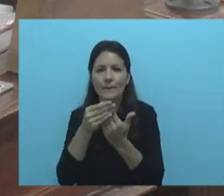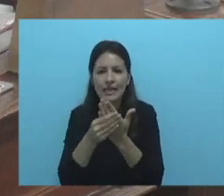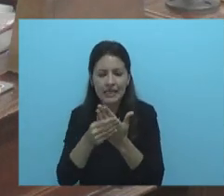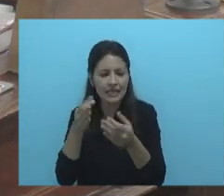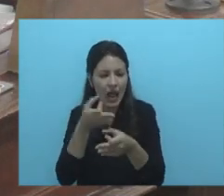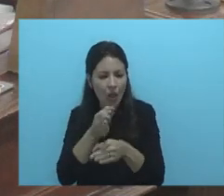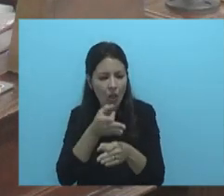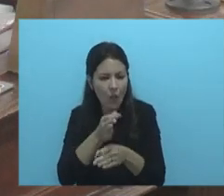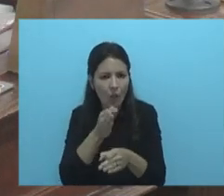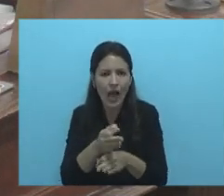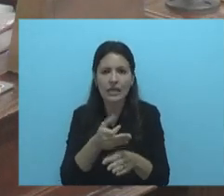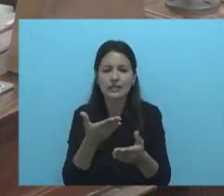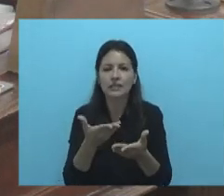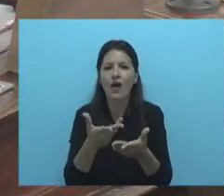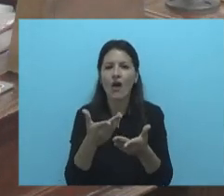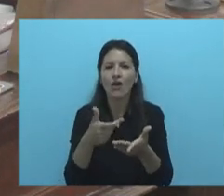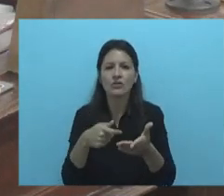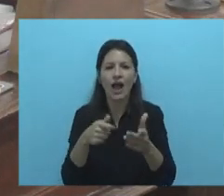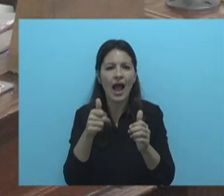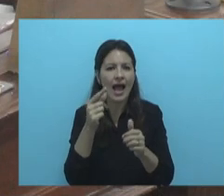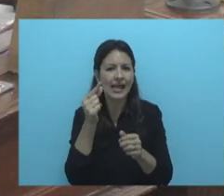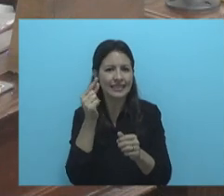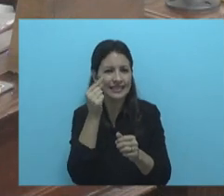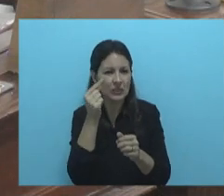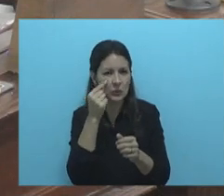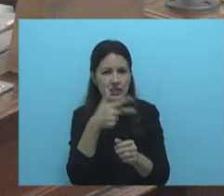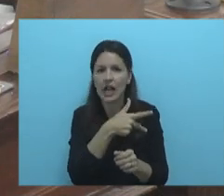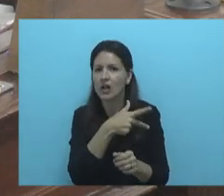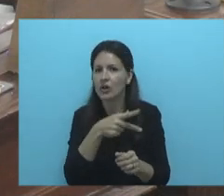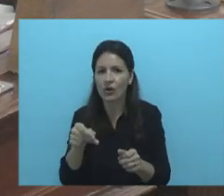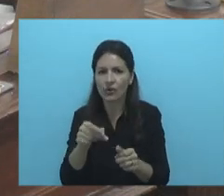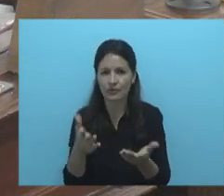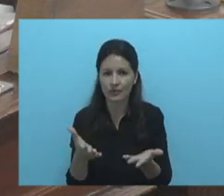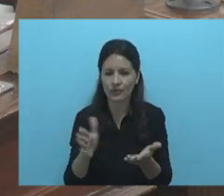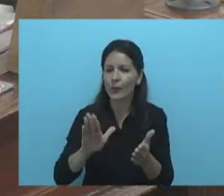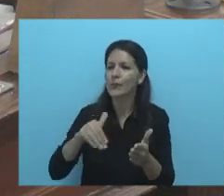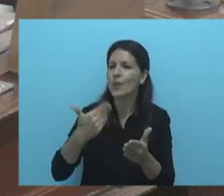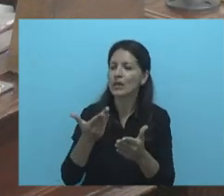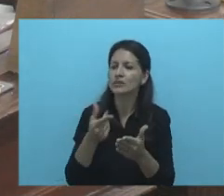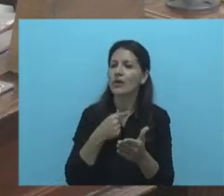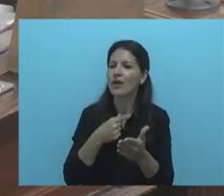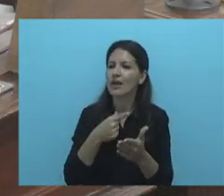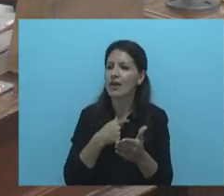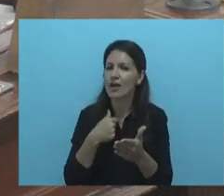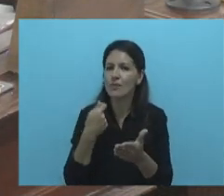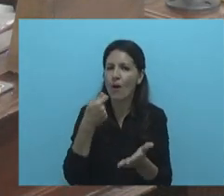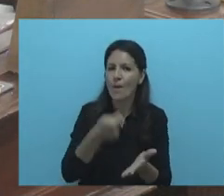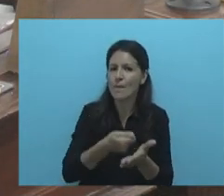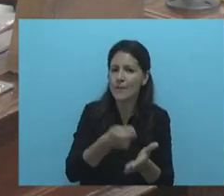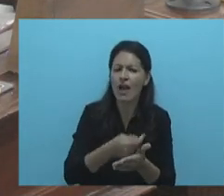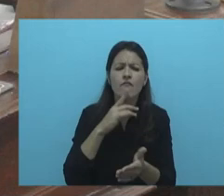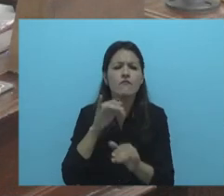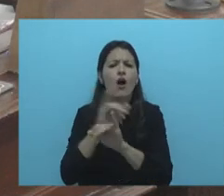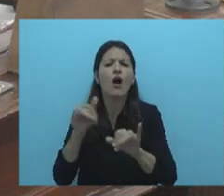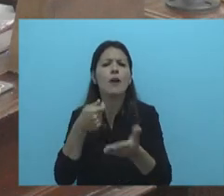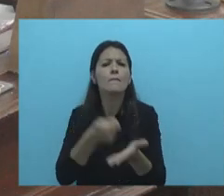horas cátedra como era anteriormente en las gestiones del Frente Progresista. Solicitamos que rápidamente se informe por qué no